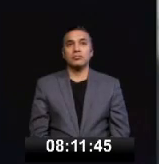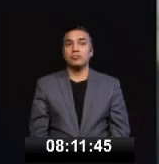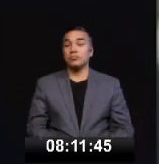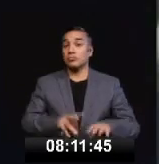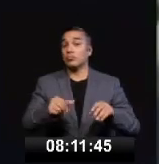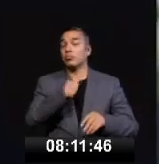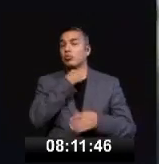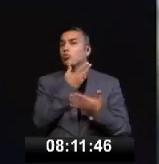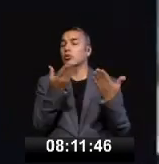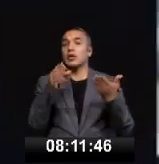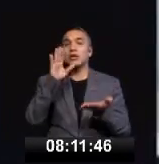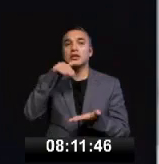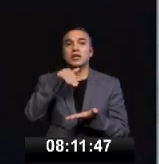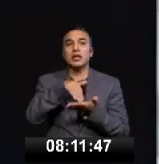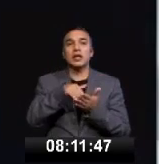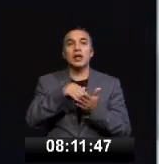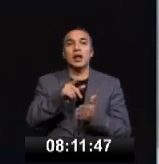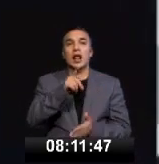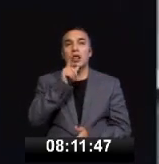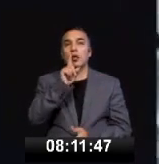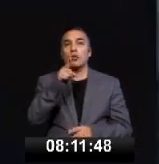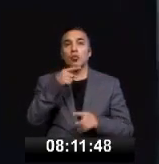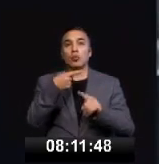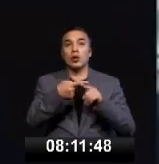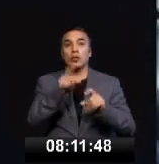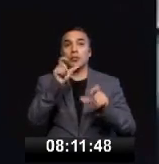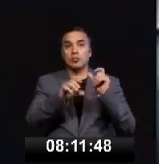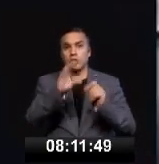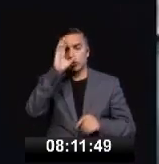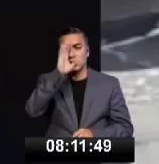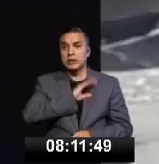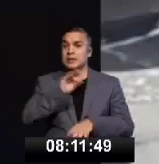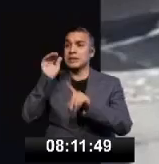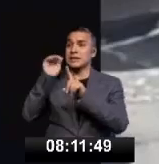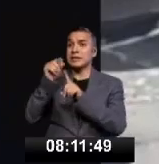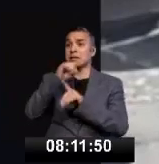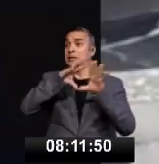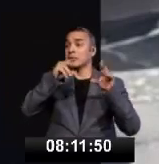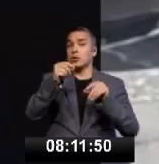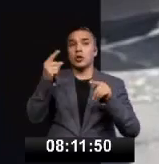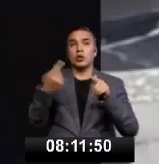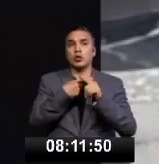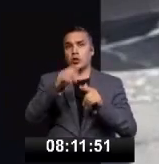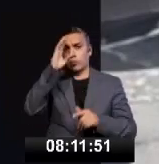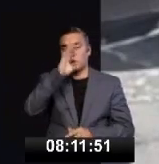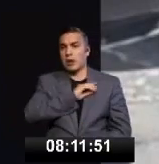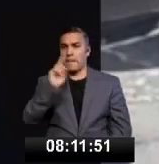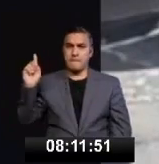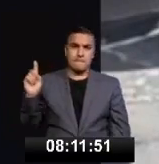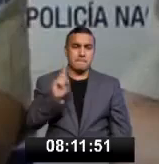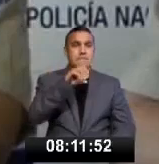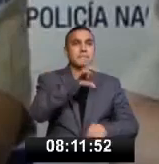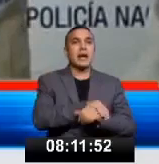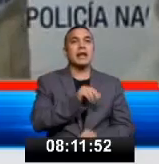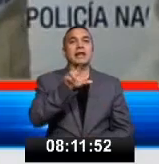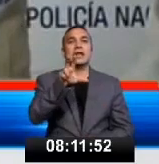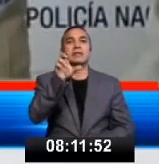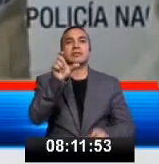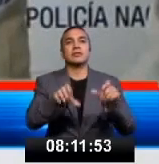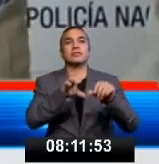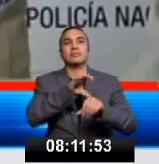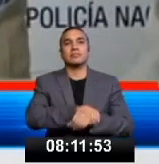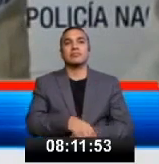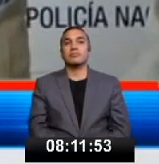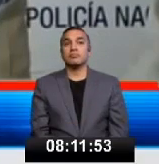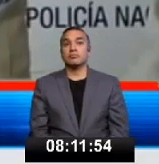El robo ocurrió en el centro de La Tacunga. Tras alertar a los agentes, se inició una persecución que permitió la captura de 3 de los 5 sospechosos. Se cerró la ciudad